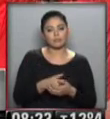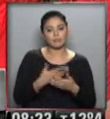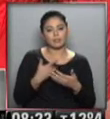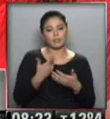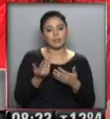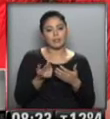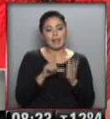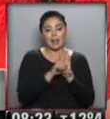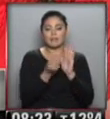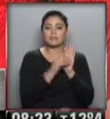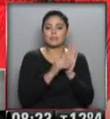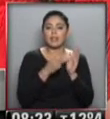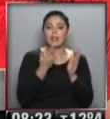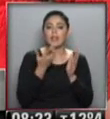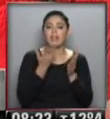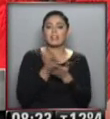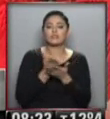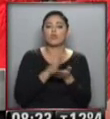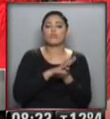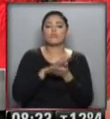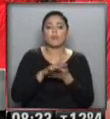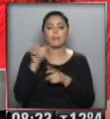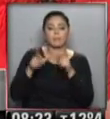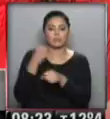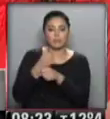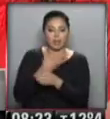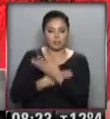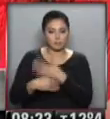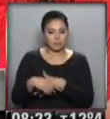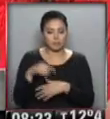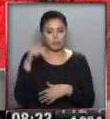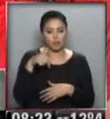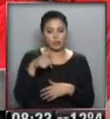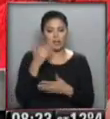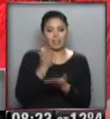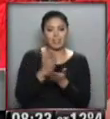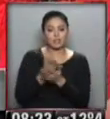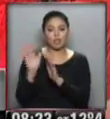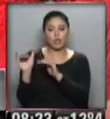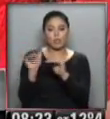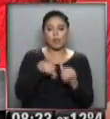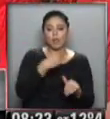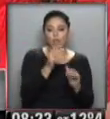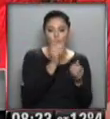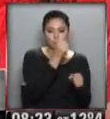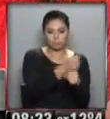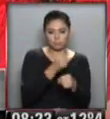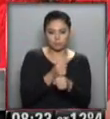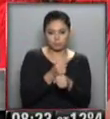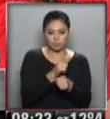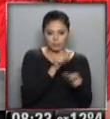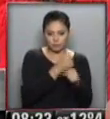incorporación de nuevos derechos para los trabajadores ahora los trabajadores les pasan a tener los mismos derechos que cualquier otro trabajador